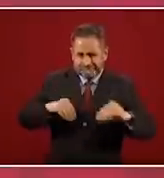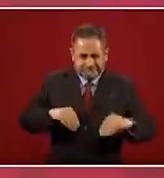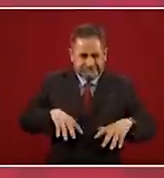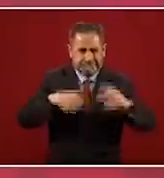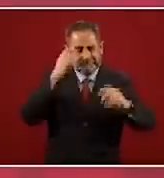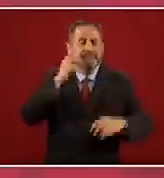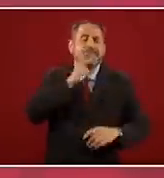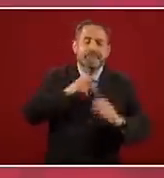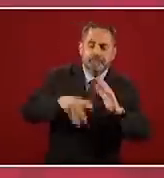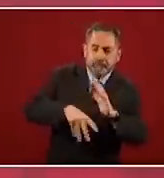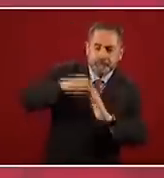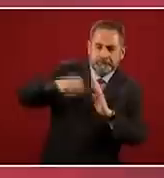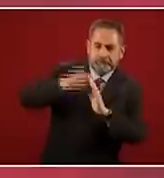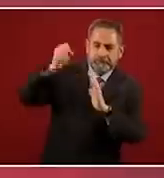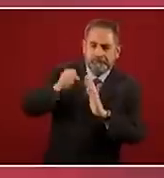en fin, hay